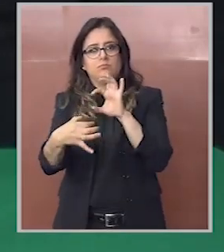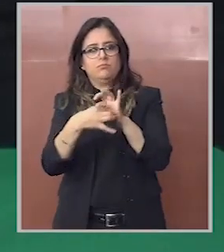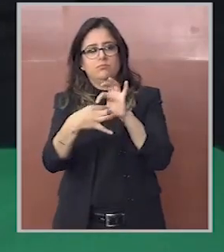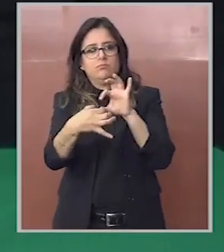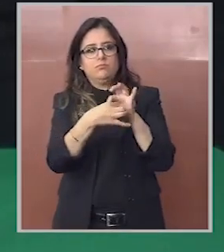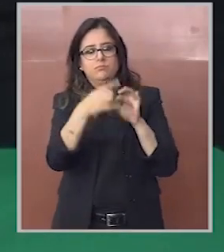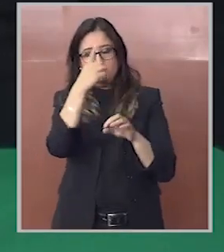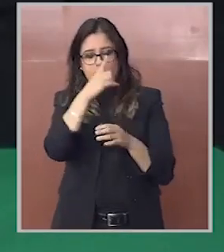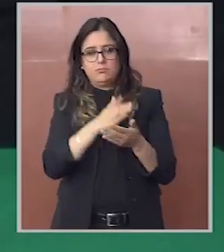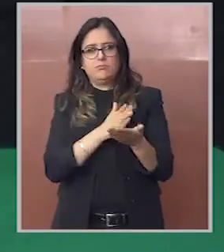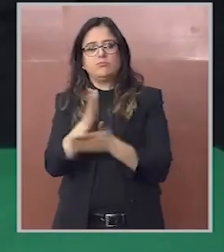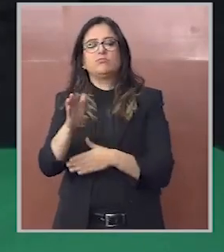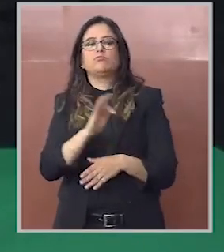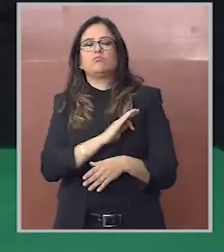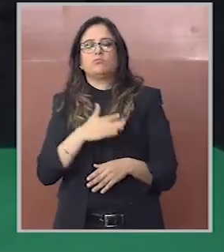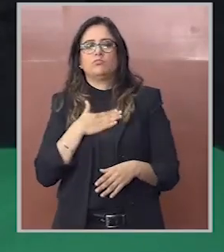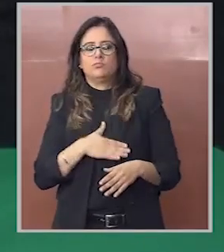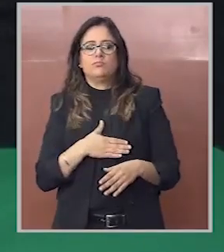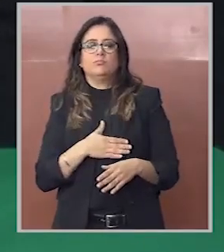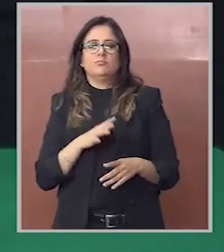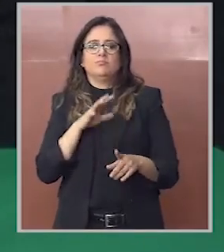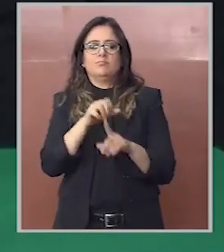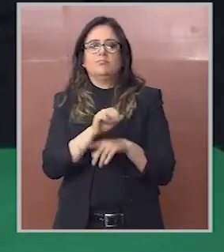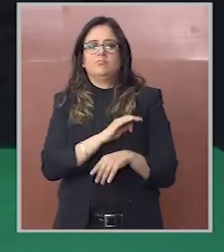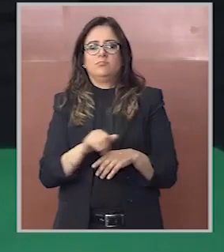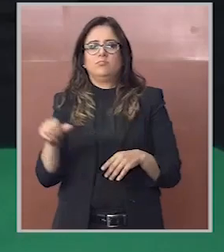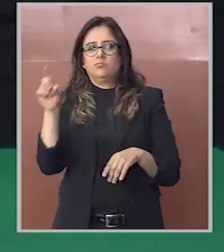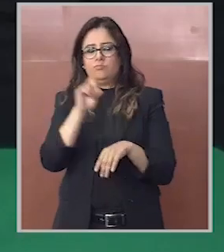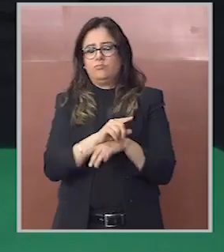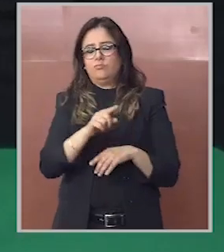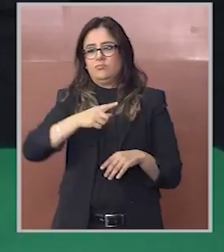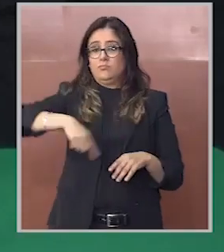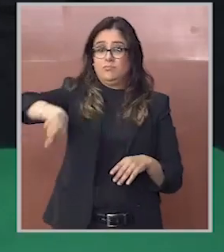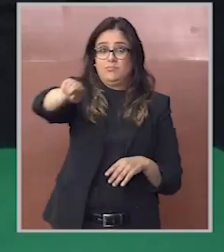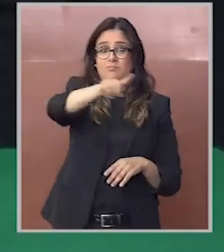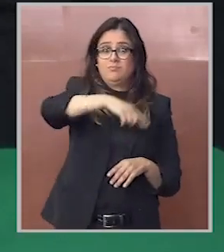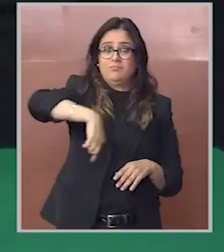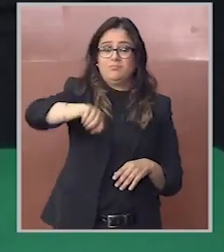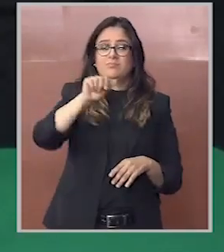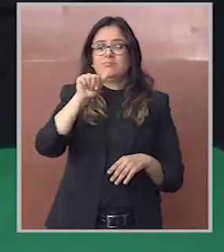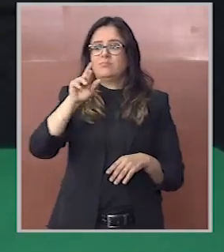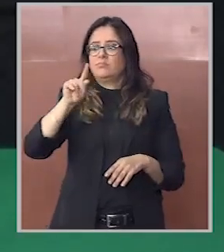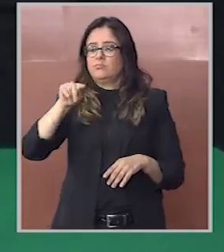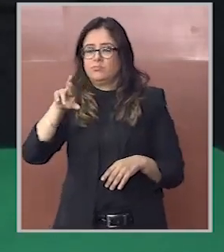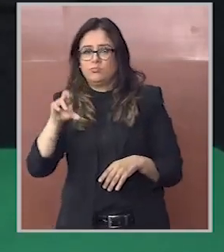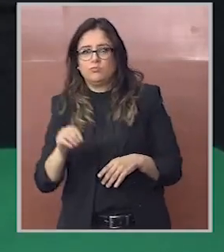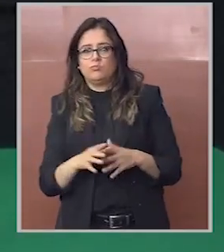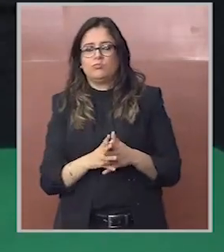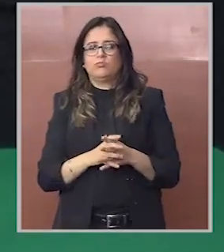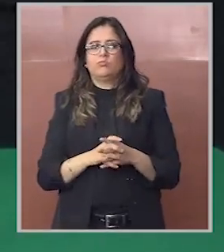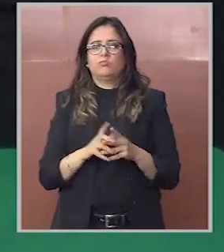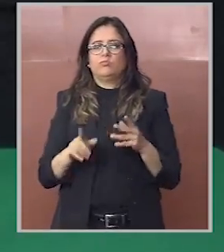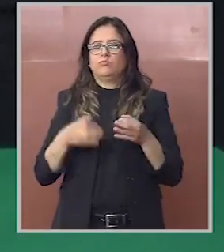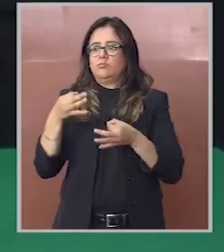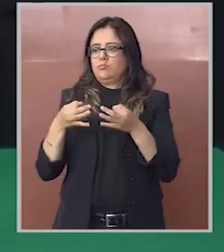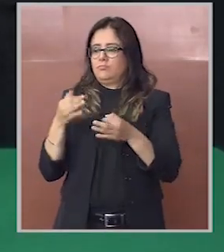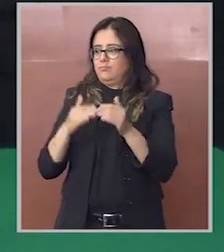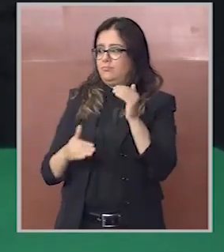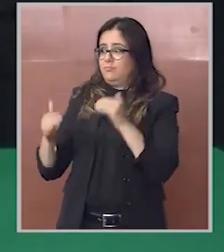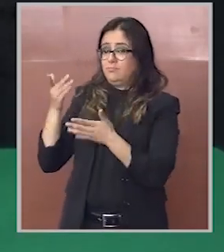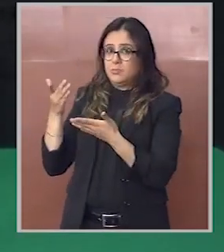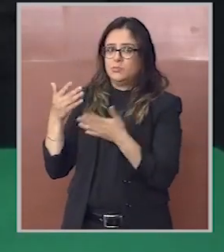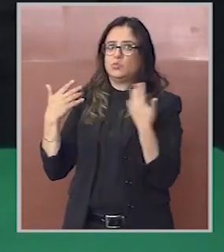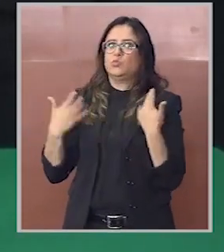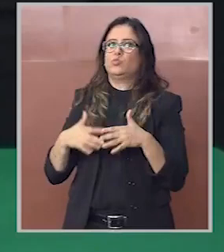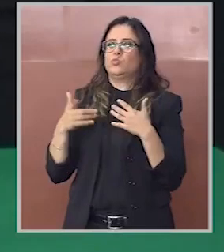ustedes Arturo magistrada han dado un paso fundamental con el apoyo de la Ray y